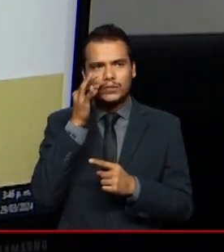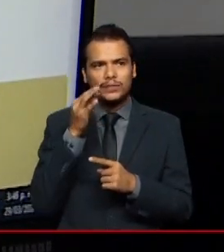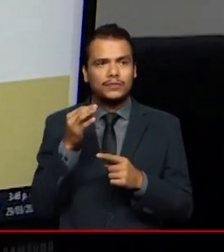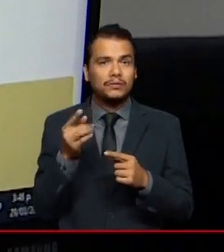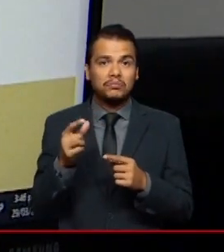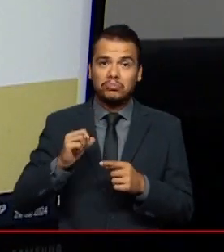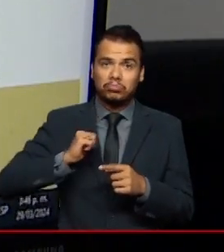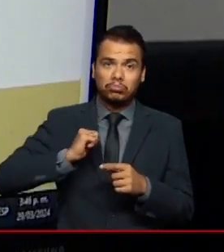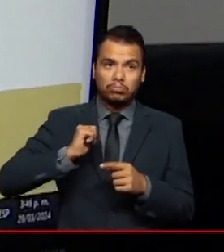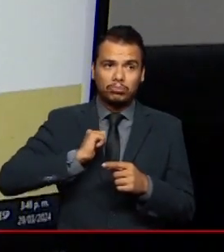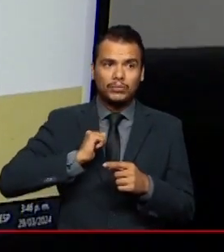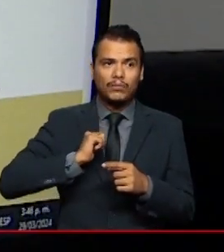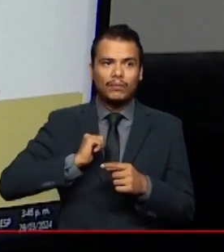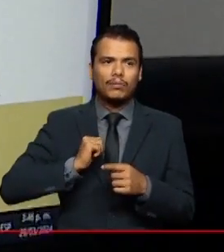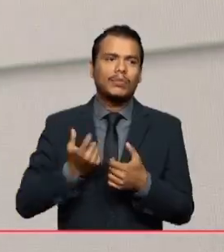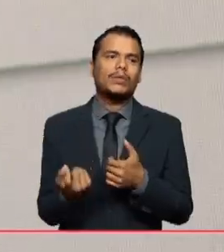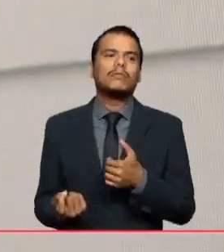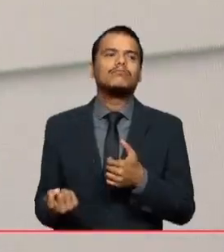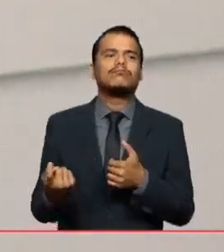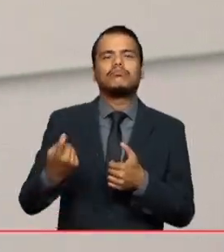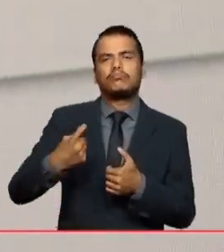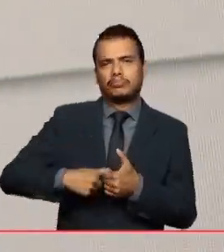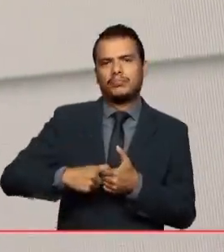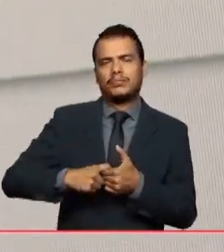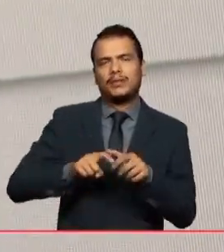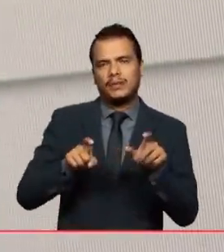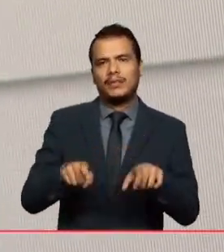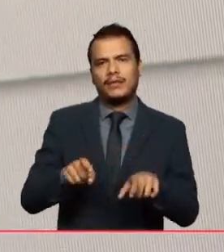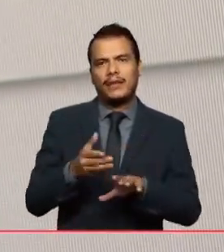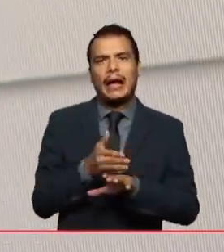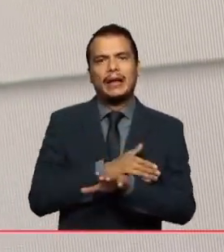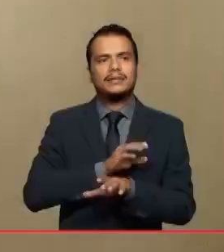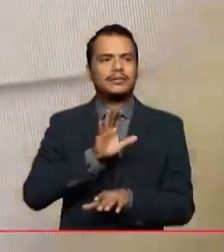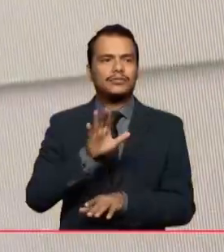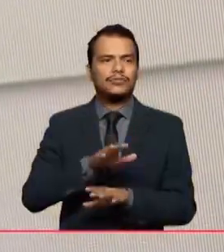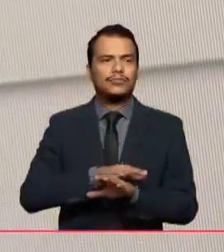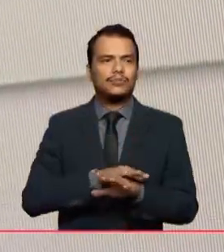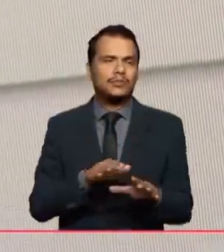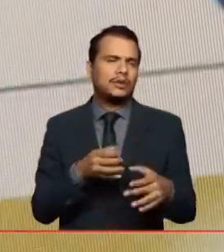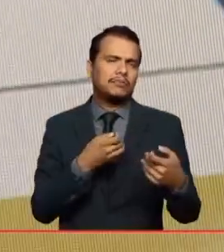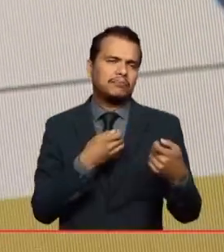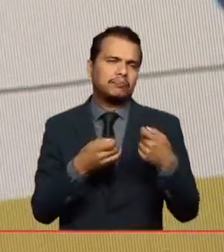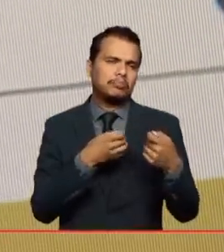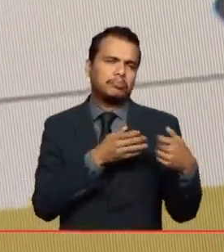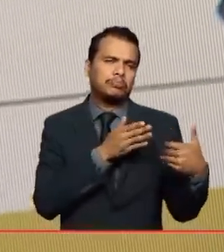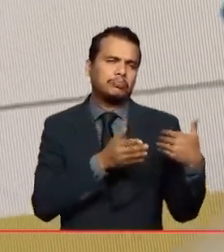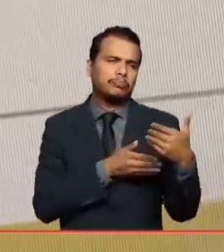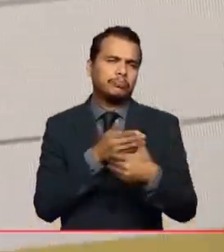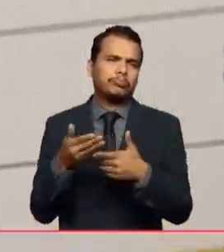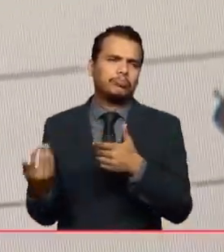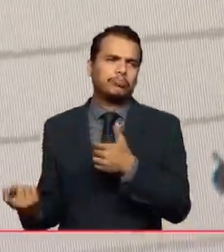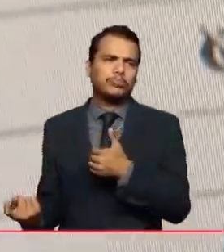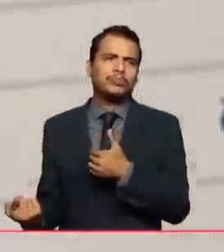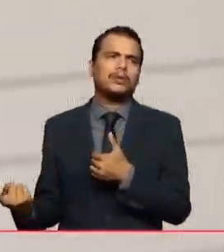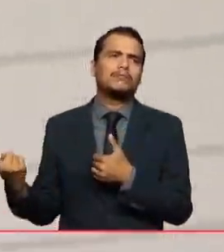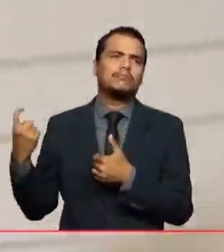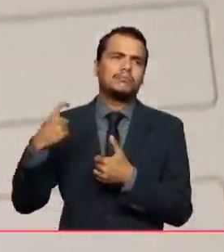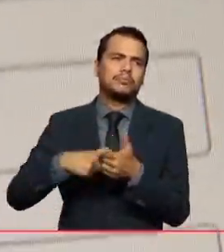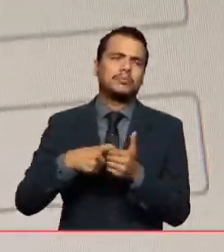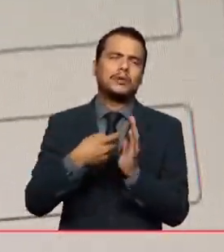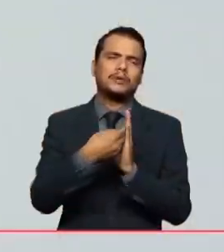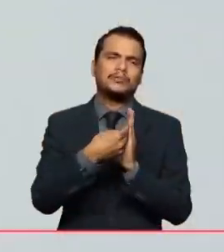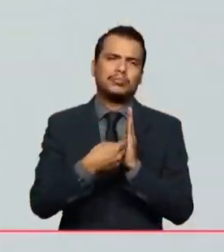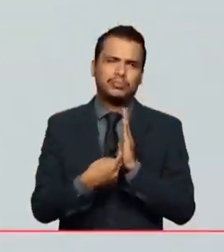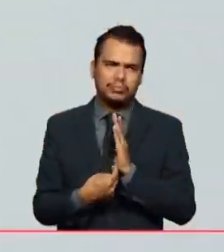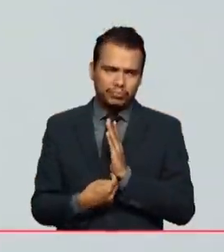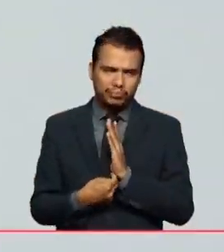Si no tiene una cuenta, debe hacer clic en la opción Crear Cuenta. La página le mostrará entonces un cuadro en el que usted debe suministrar datos